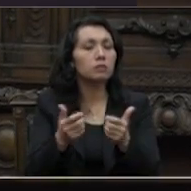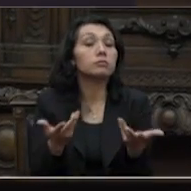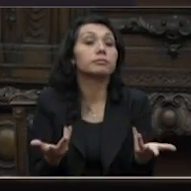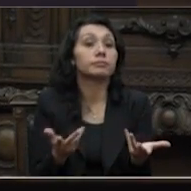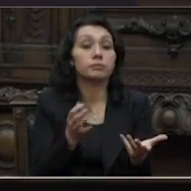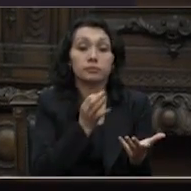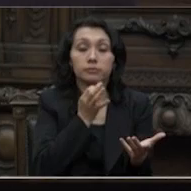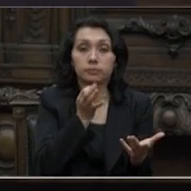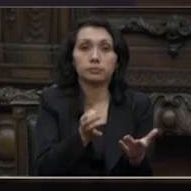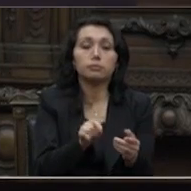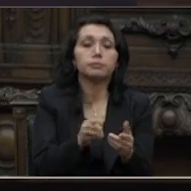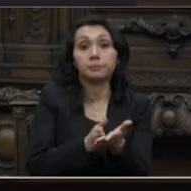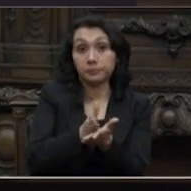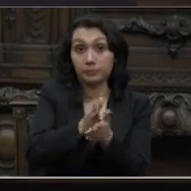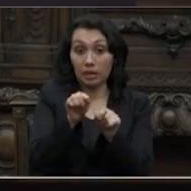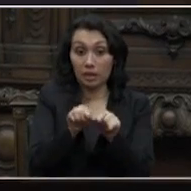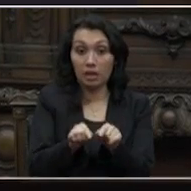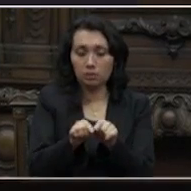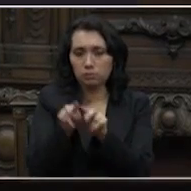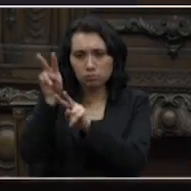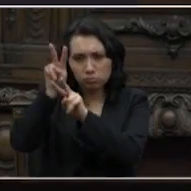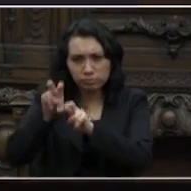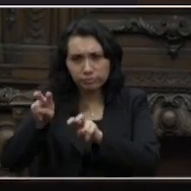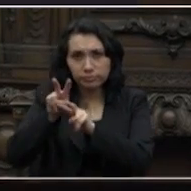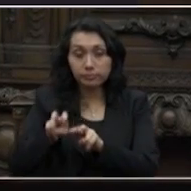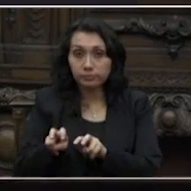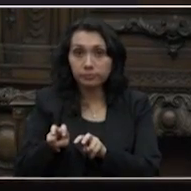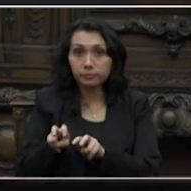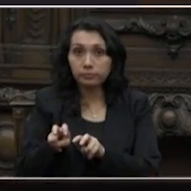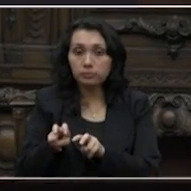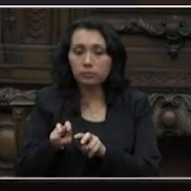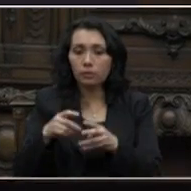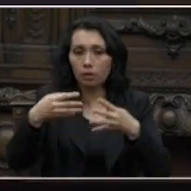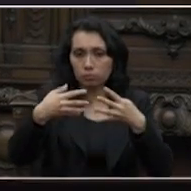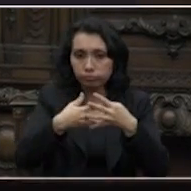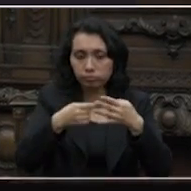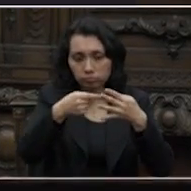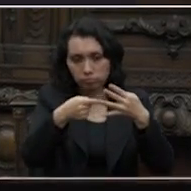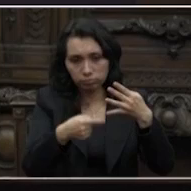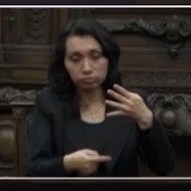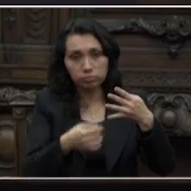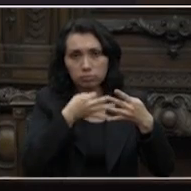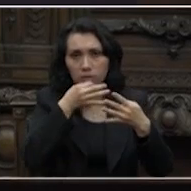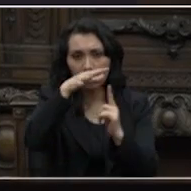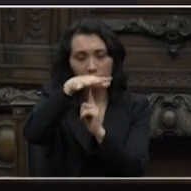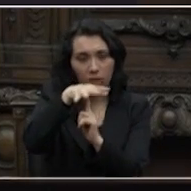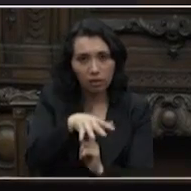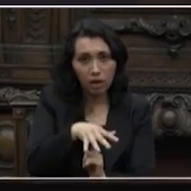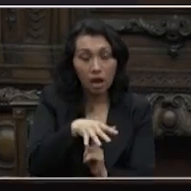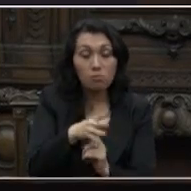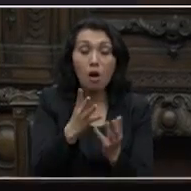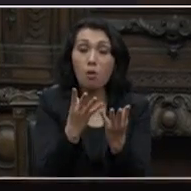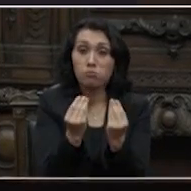a señalar, a partir de este análisis de la interseccionalidad de discriminaciones en